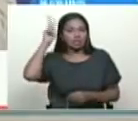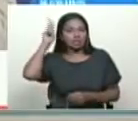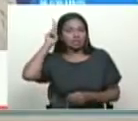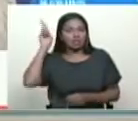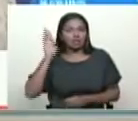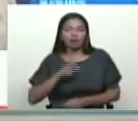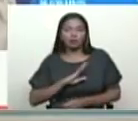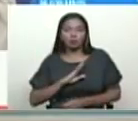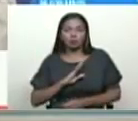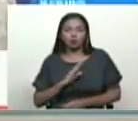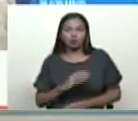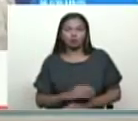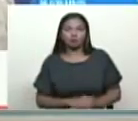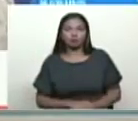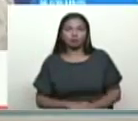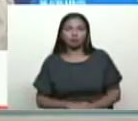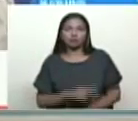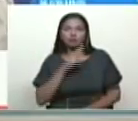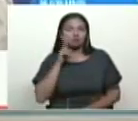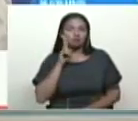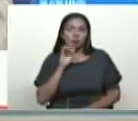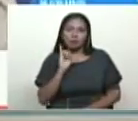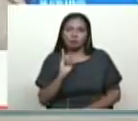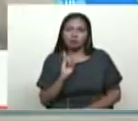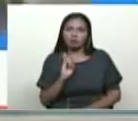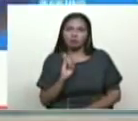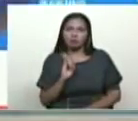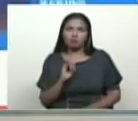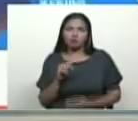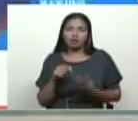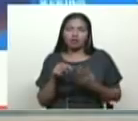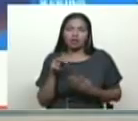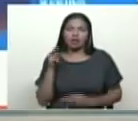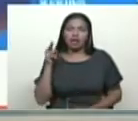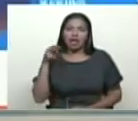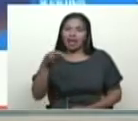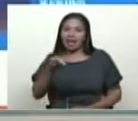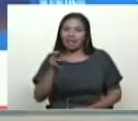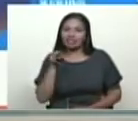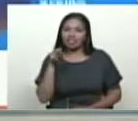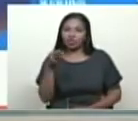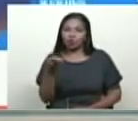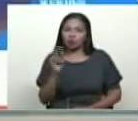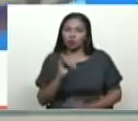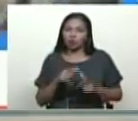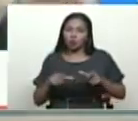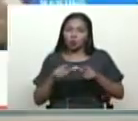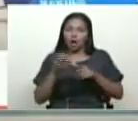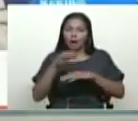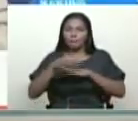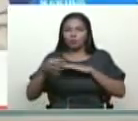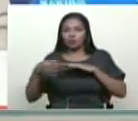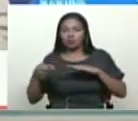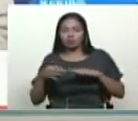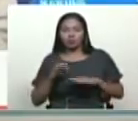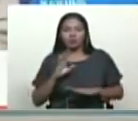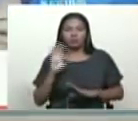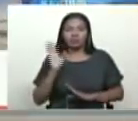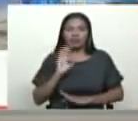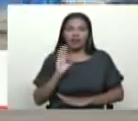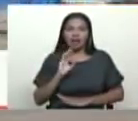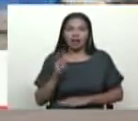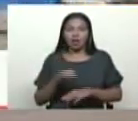resistencia. Llevan ese nombre. Y el Hatillo, son 3 municipios también de toda esta gran Caracas que